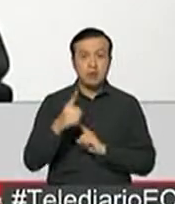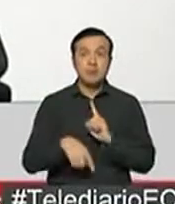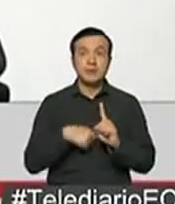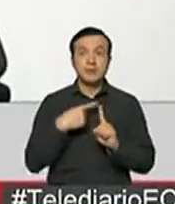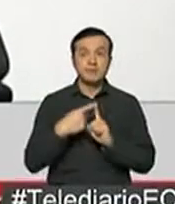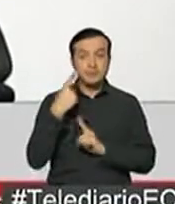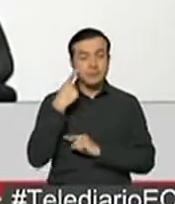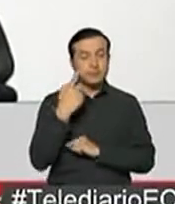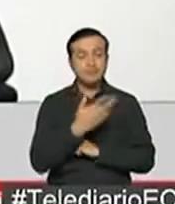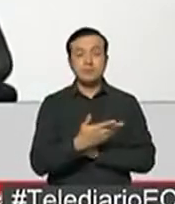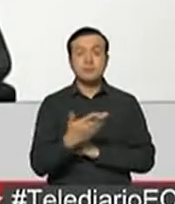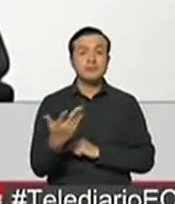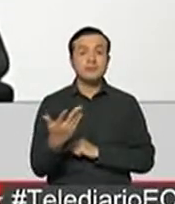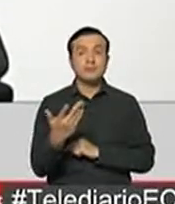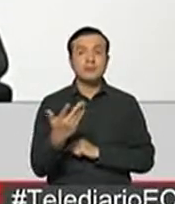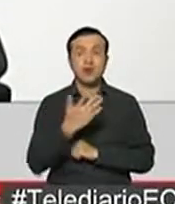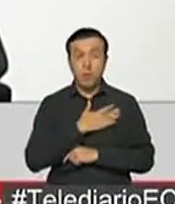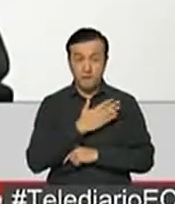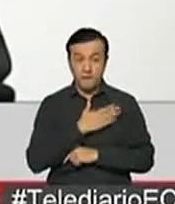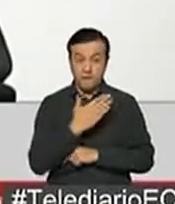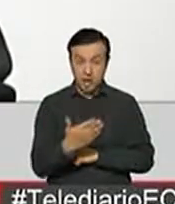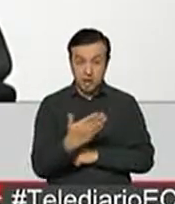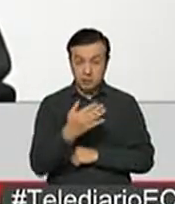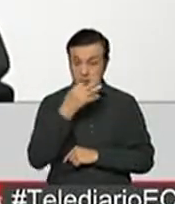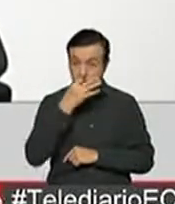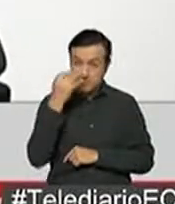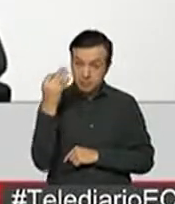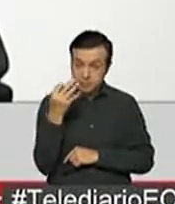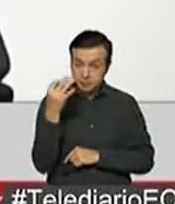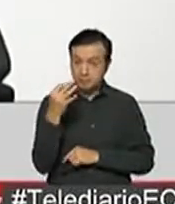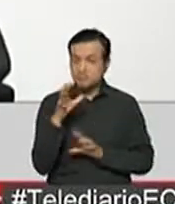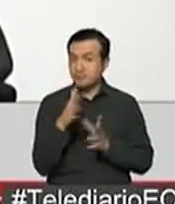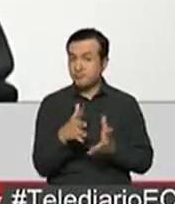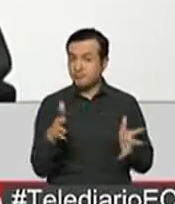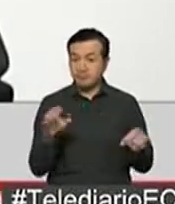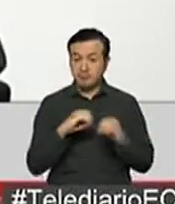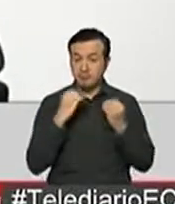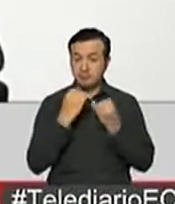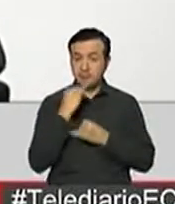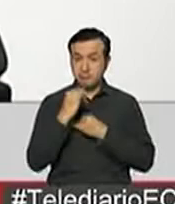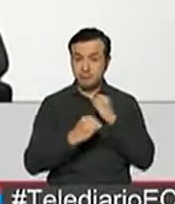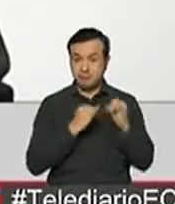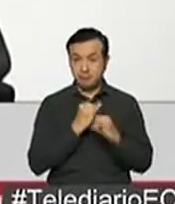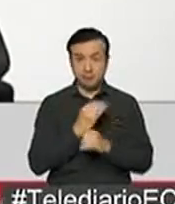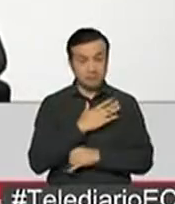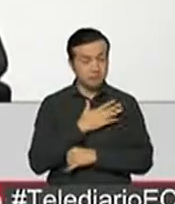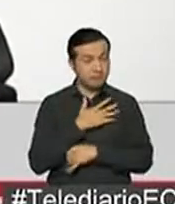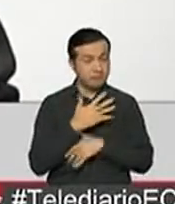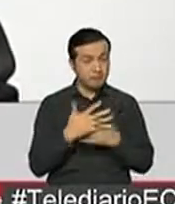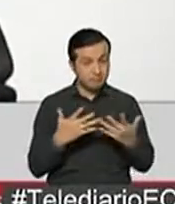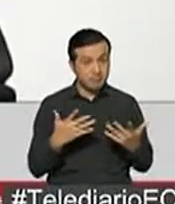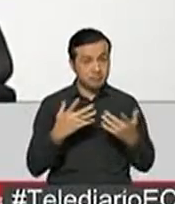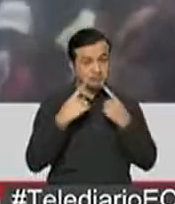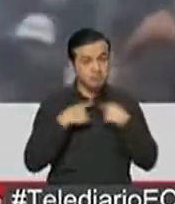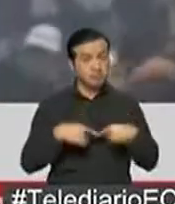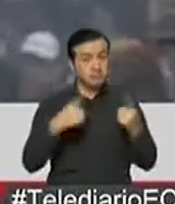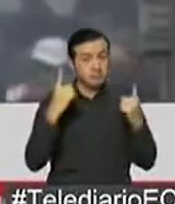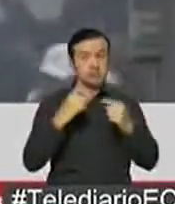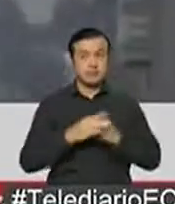le hace daño a la credibilidad de ese organismo internacional que lo metió